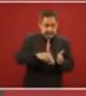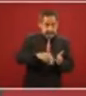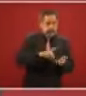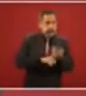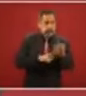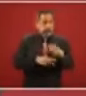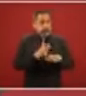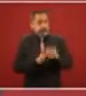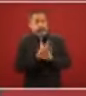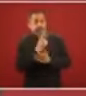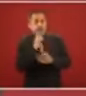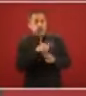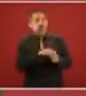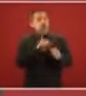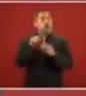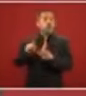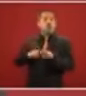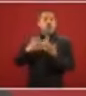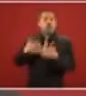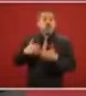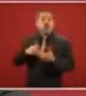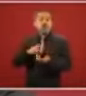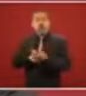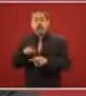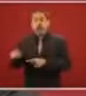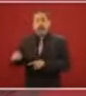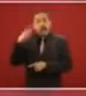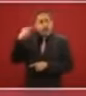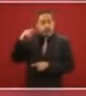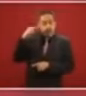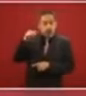Coatzacoalcos, de Pajaritos, estas plantas